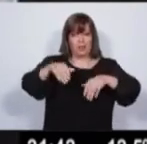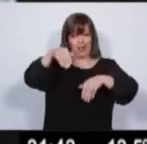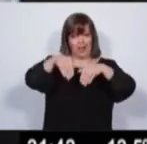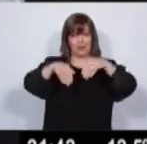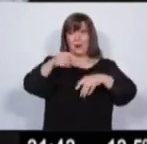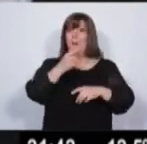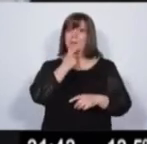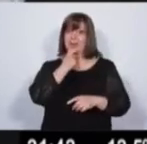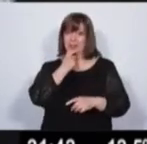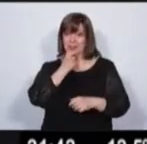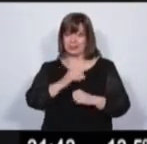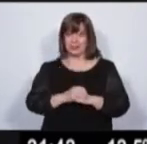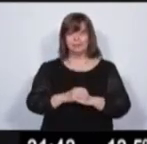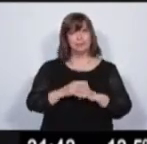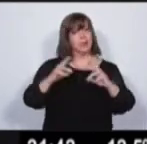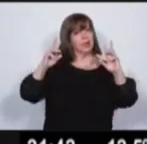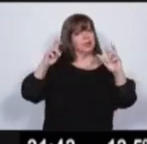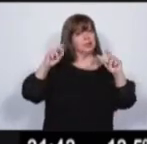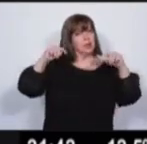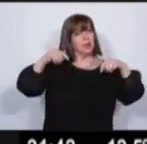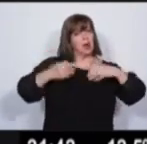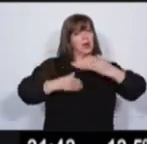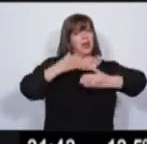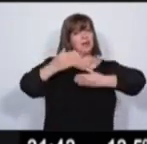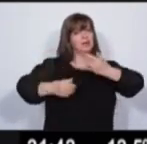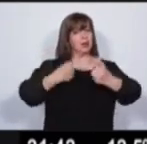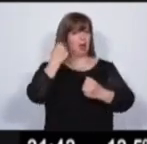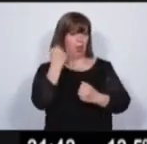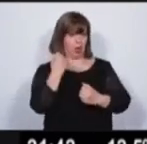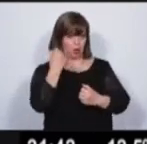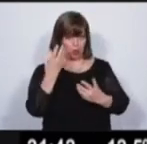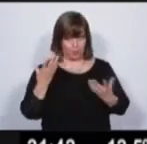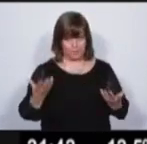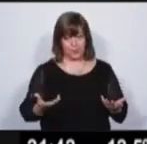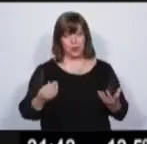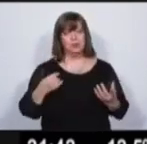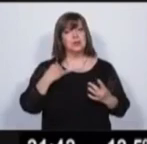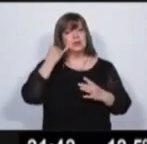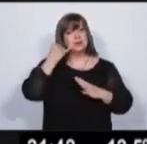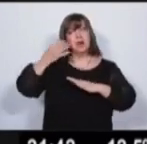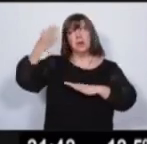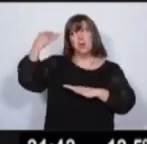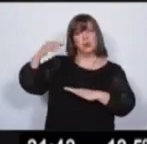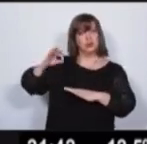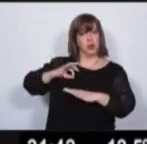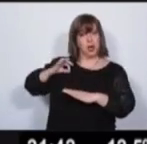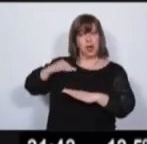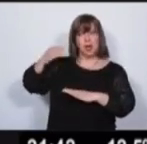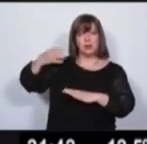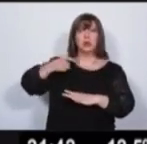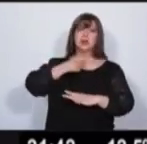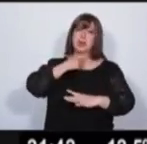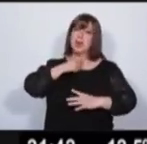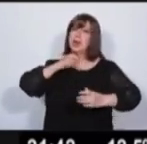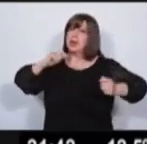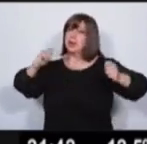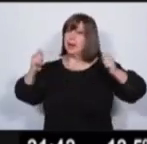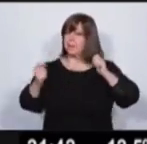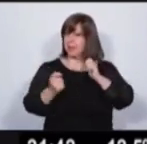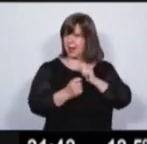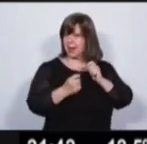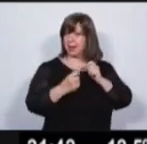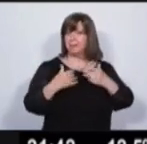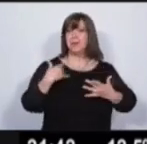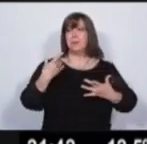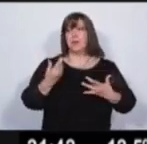momento de hablar de desarrollo económico Mendoza se viene planteando desde hace años la reforma de su matriz productiva